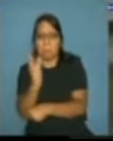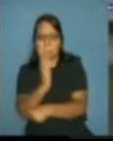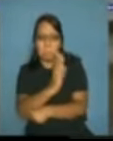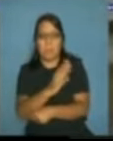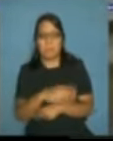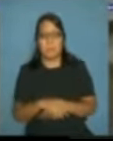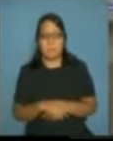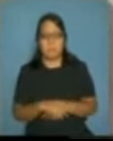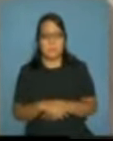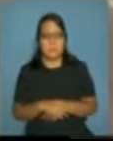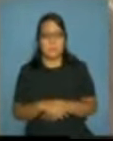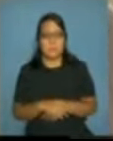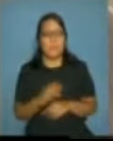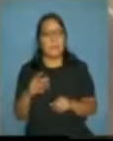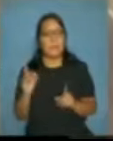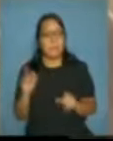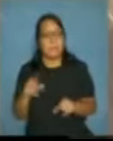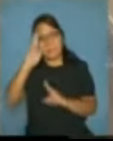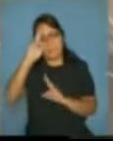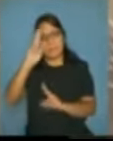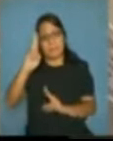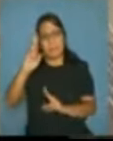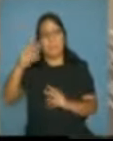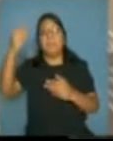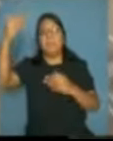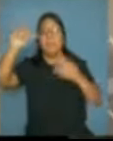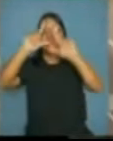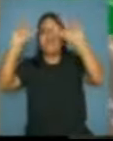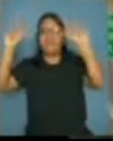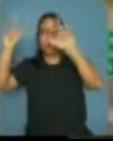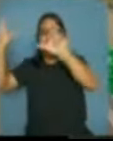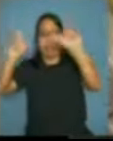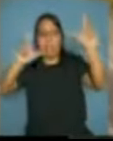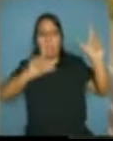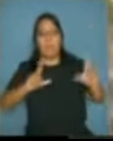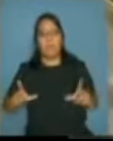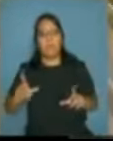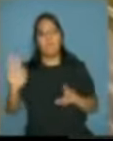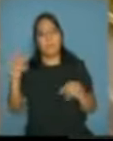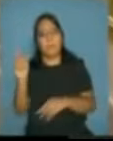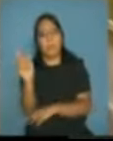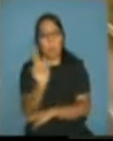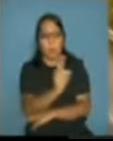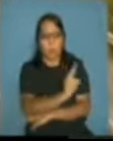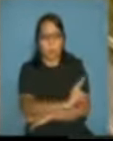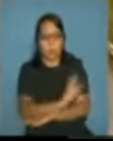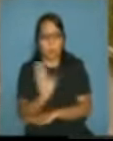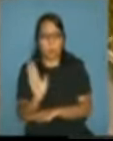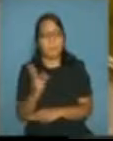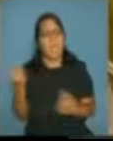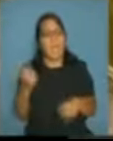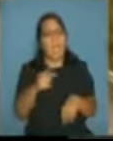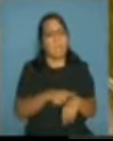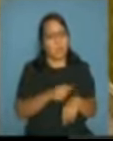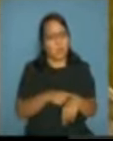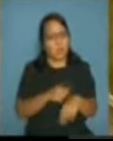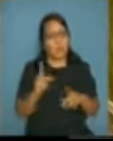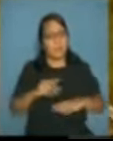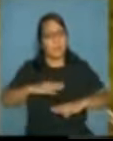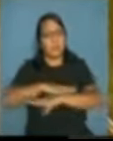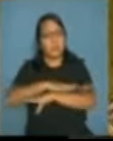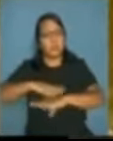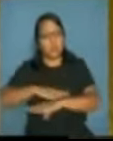mantener y sobre todo respetar la señalización, claro, bajar la velocidad, ¿no? Hay horarios picos y rutas,